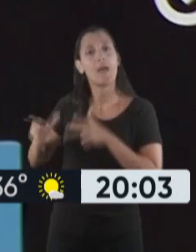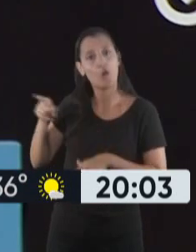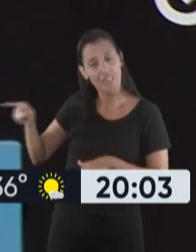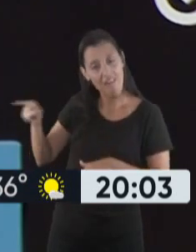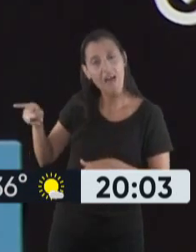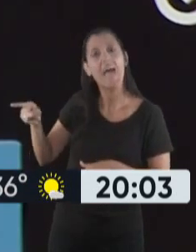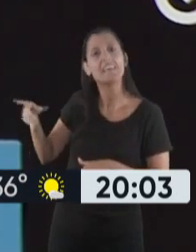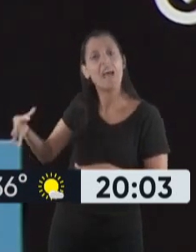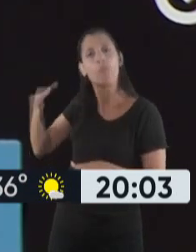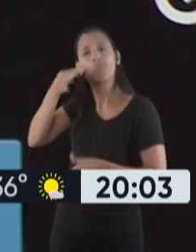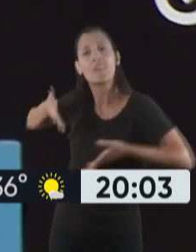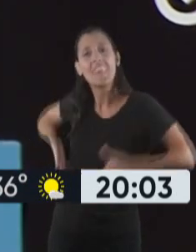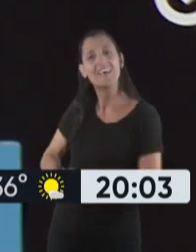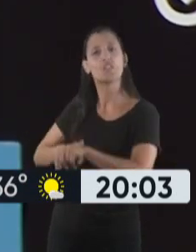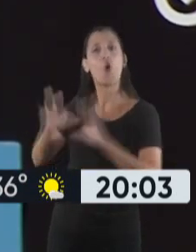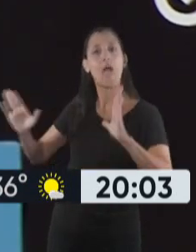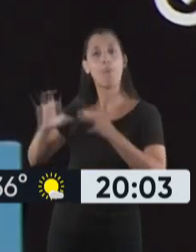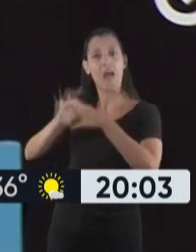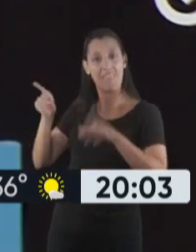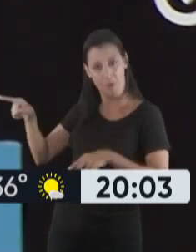de la democracia.